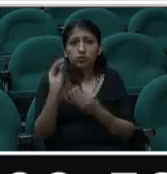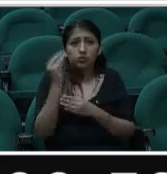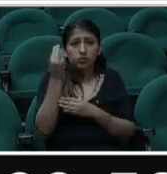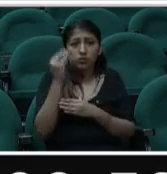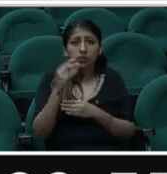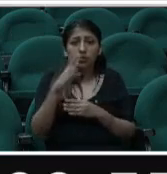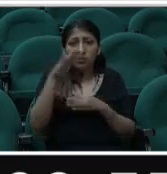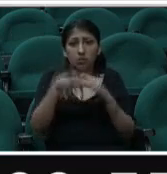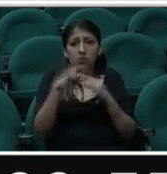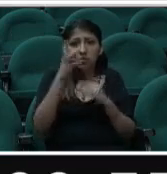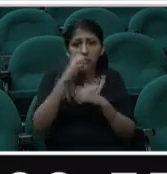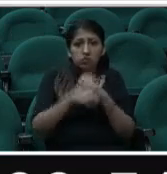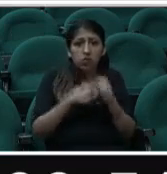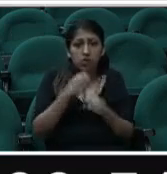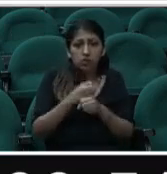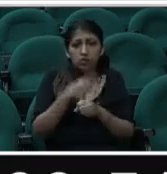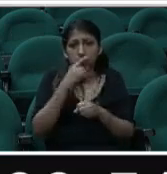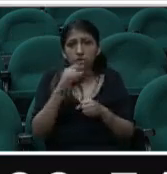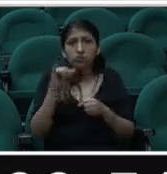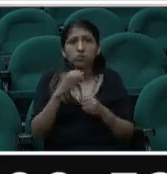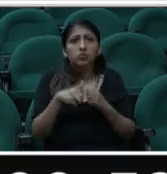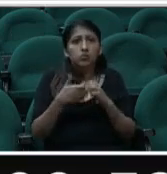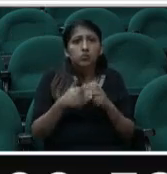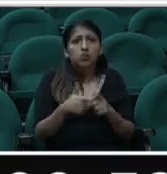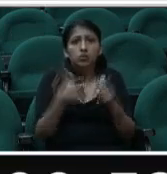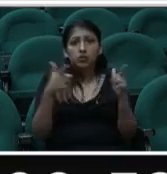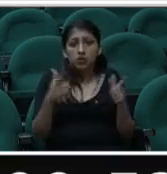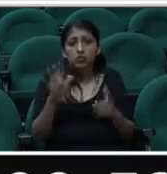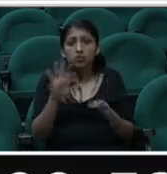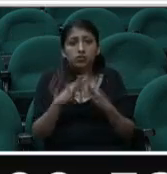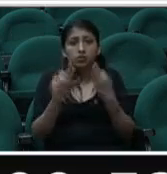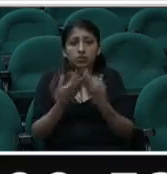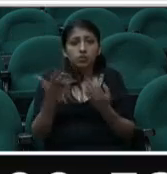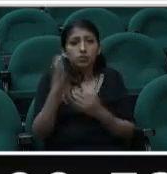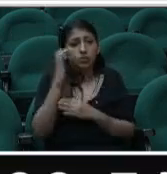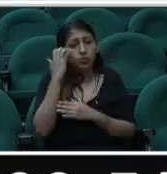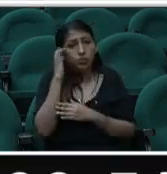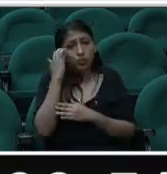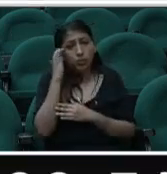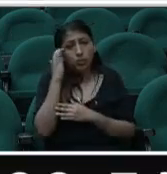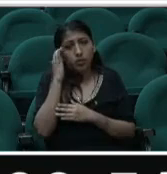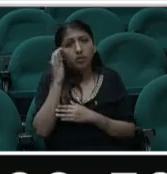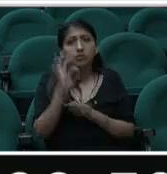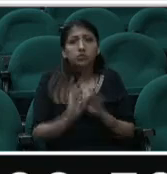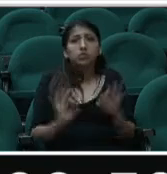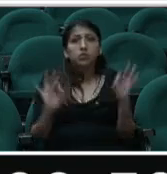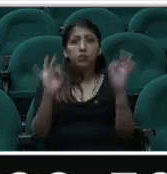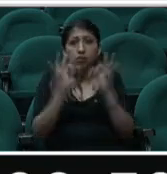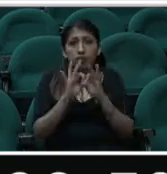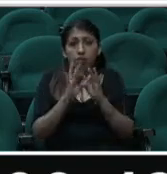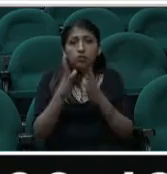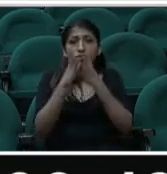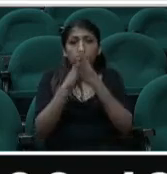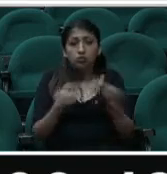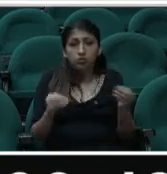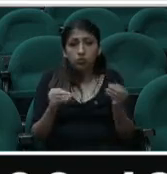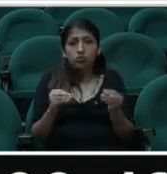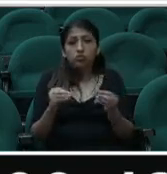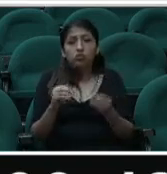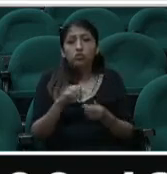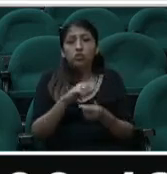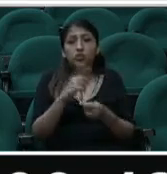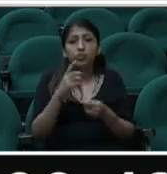menores de 18 años es un problema es sumamente grave y muchas familias se encuentran muy preocupadas considero que es importante darle una solución una